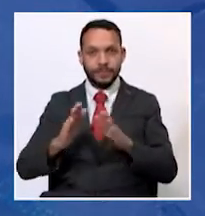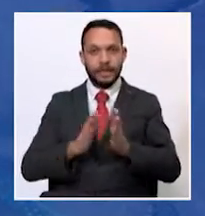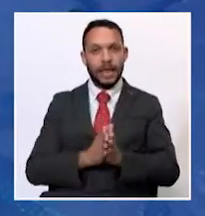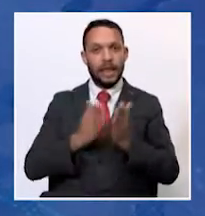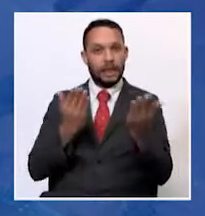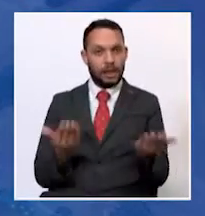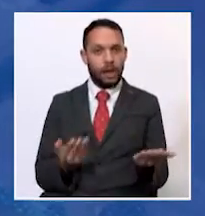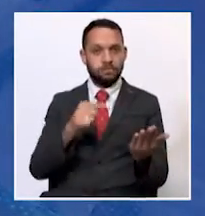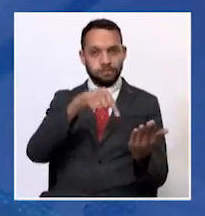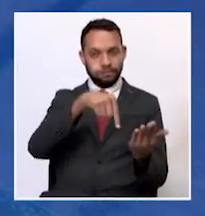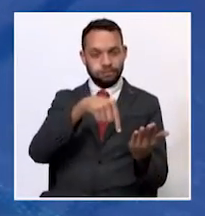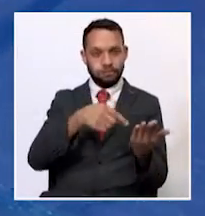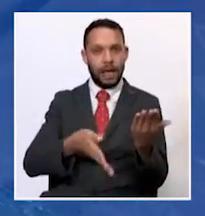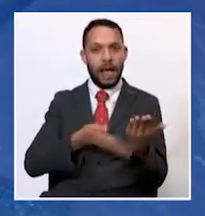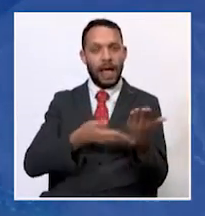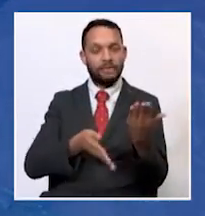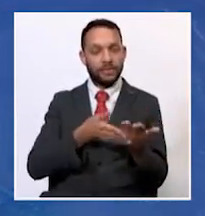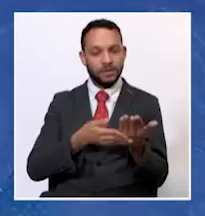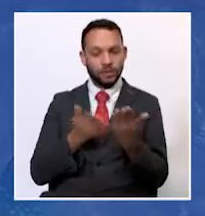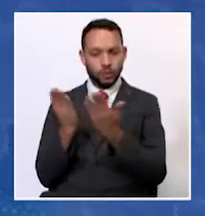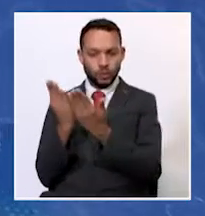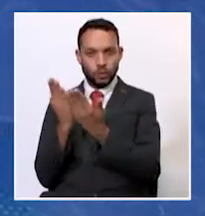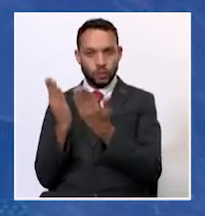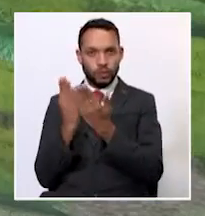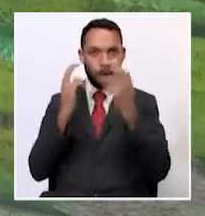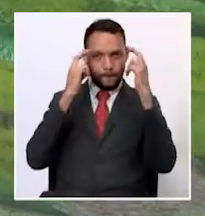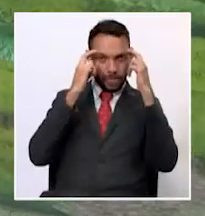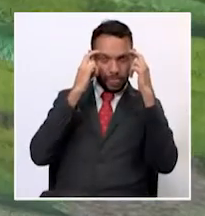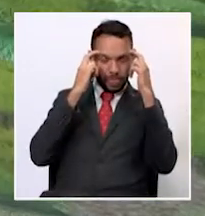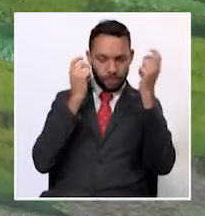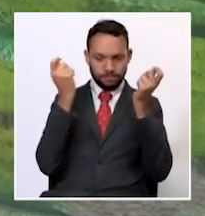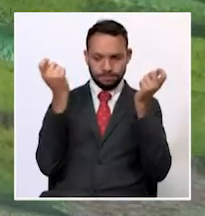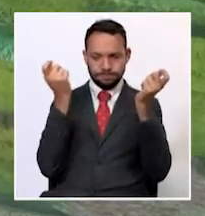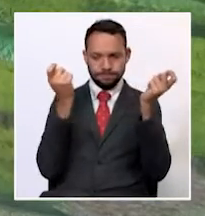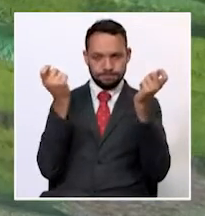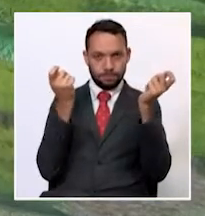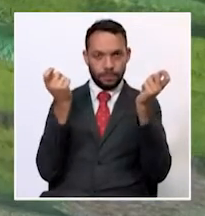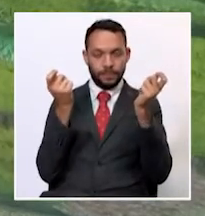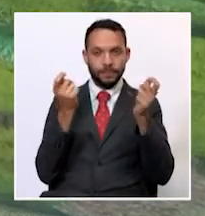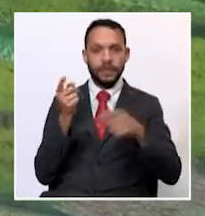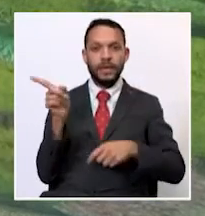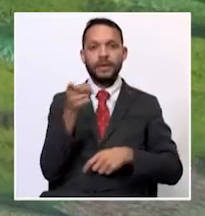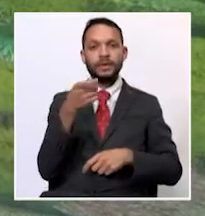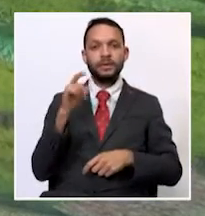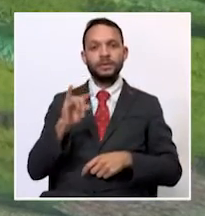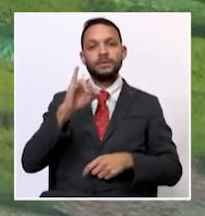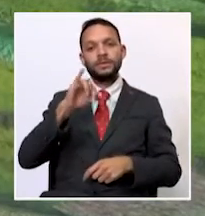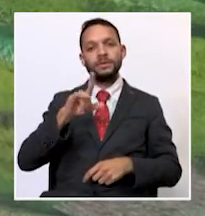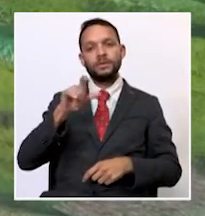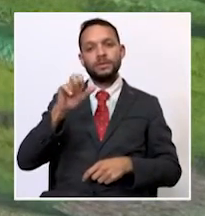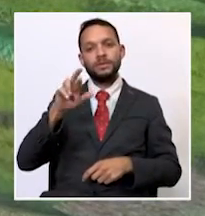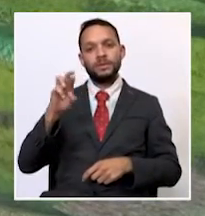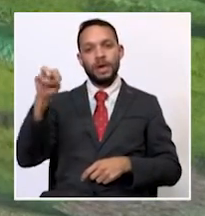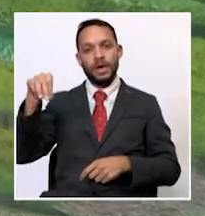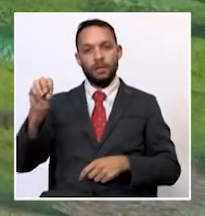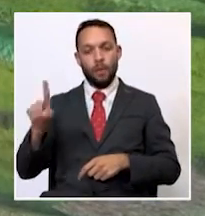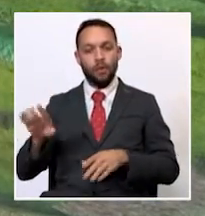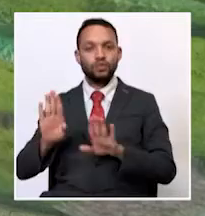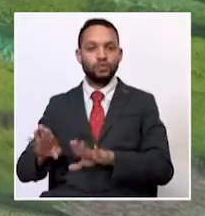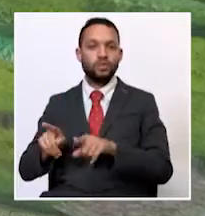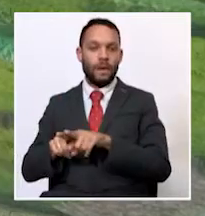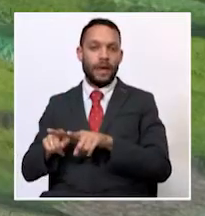llama Educación, Colapso Mental, de mi hermano Guillermo Rojas, que consiguen en las librerías Nacional, en todo Colombia,